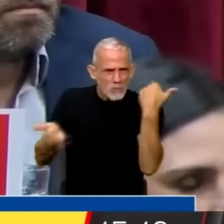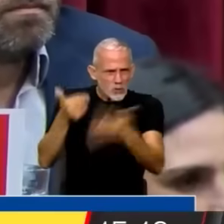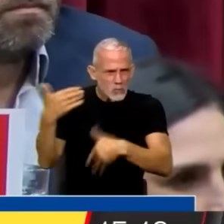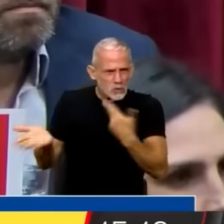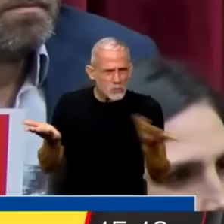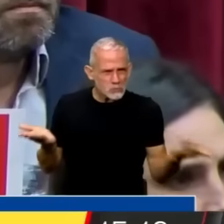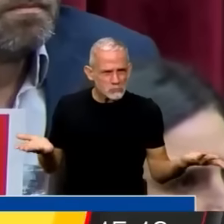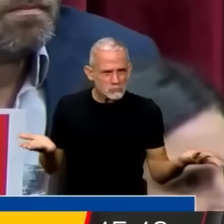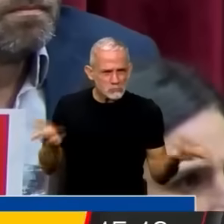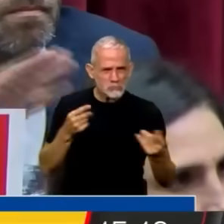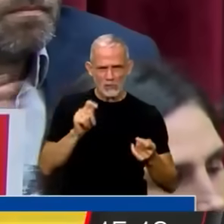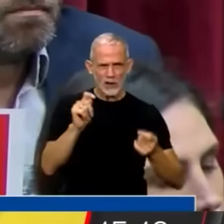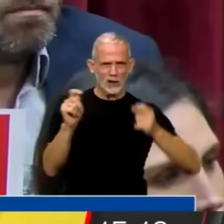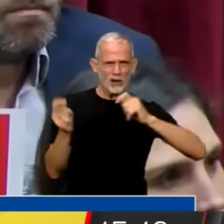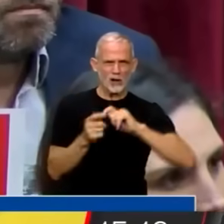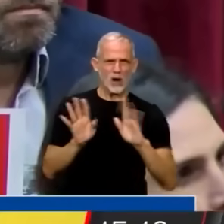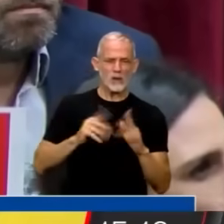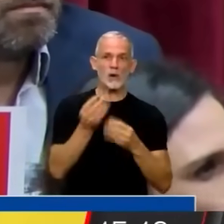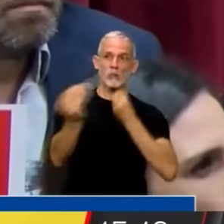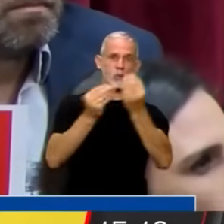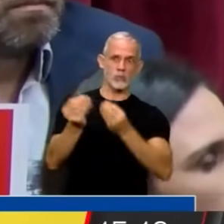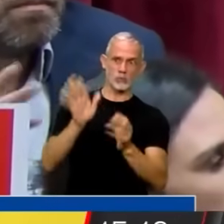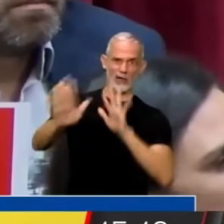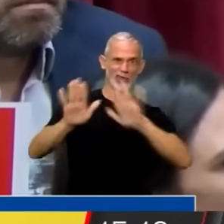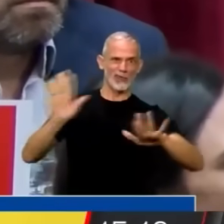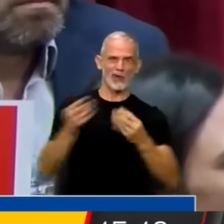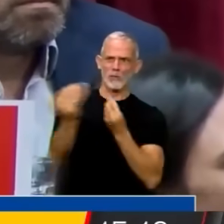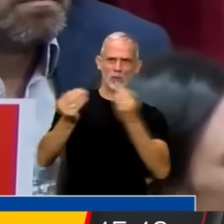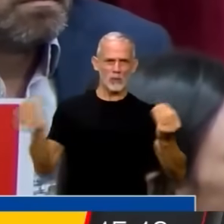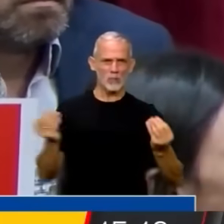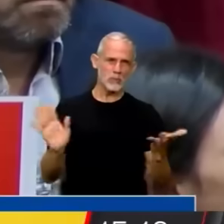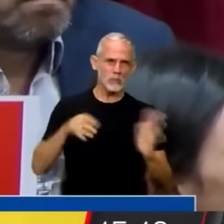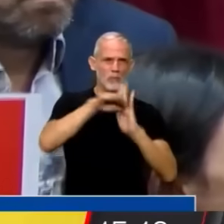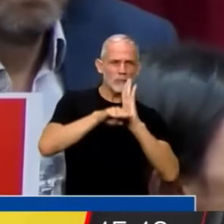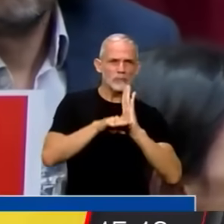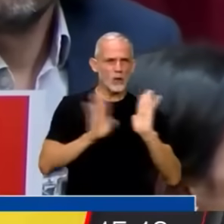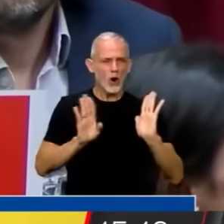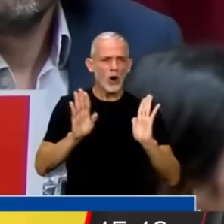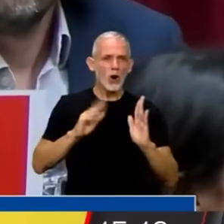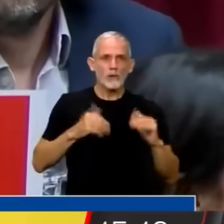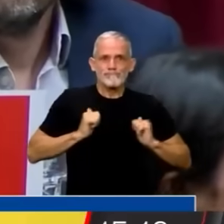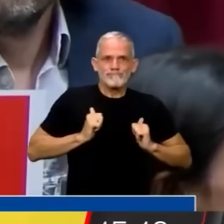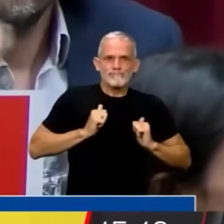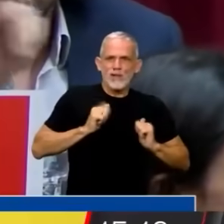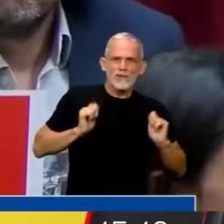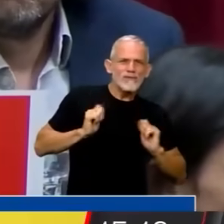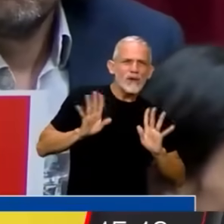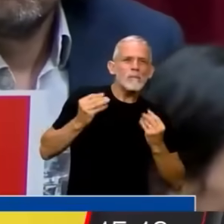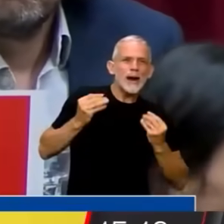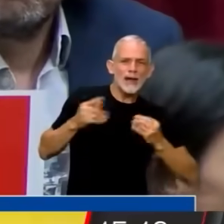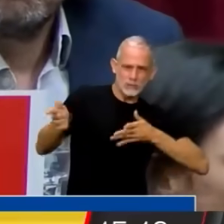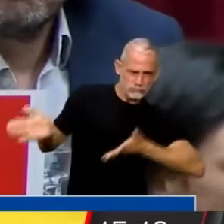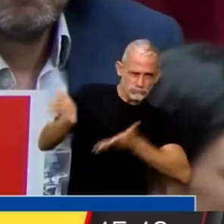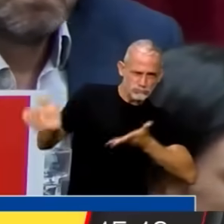otros bloques, están dejando funcionarios, están tomando medidas o dejando de tomar medidas para que ese